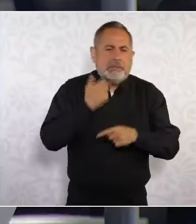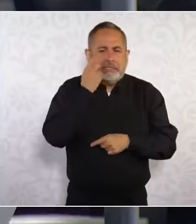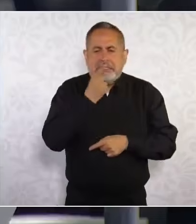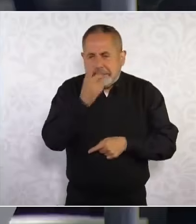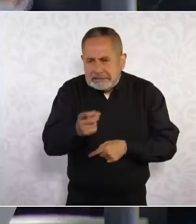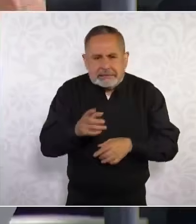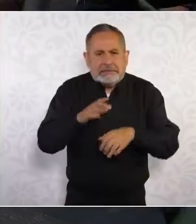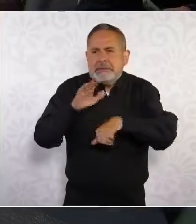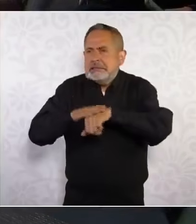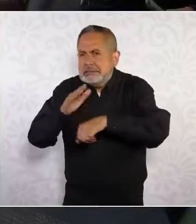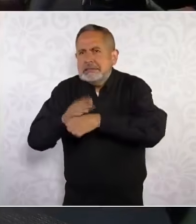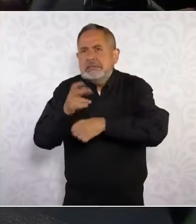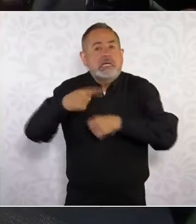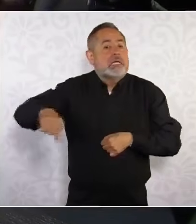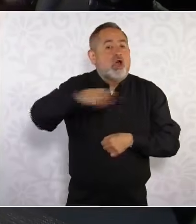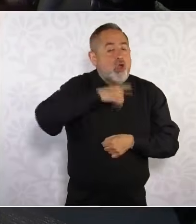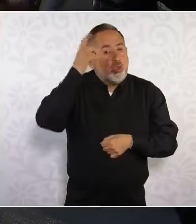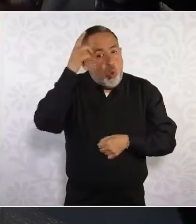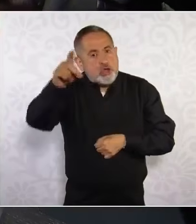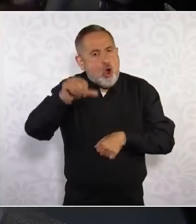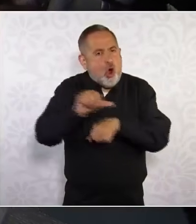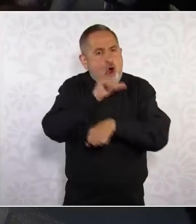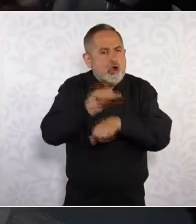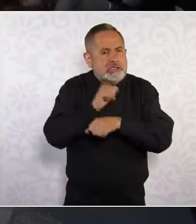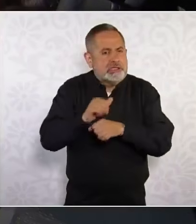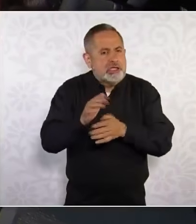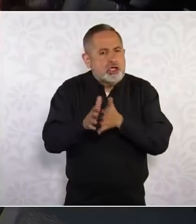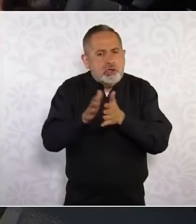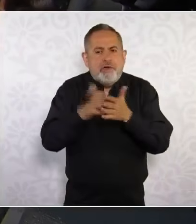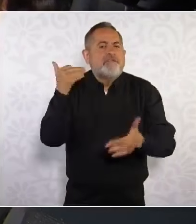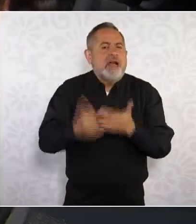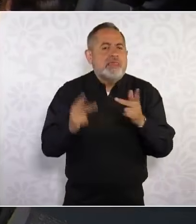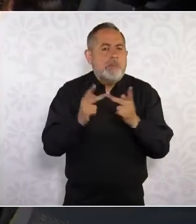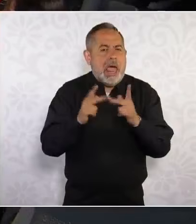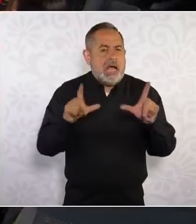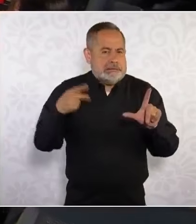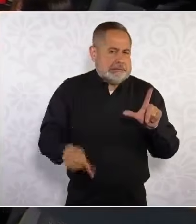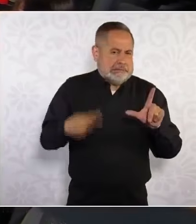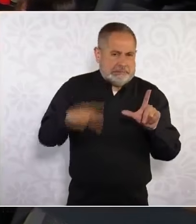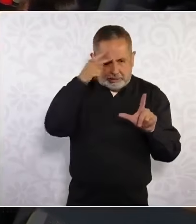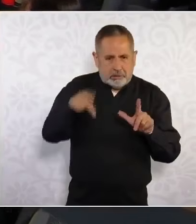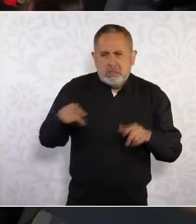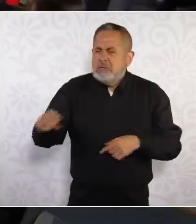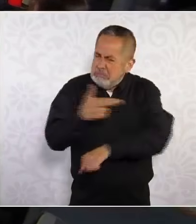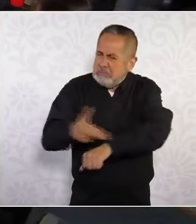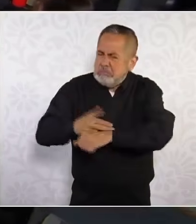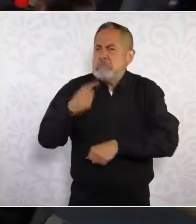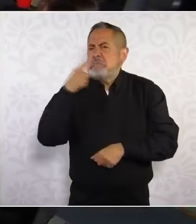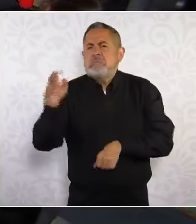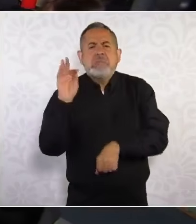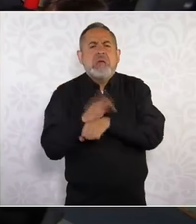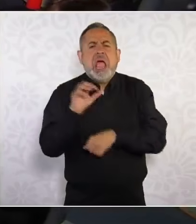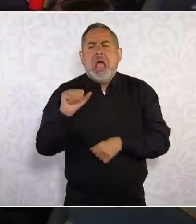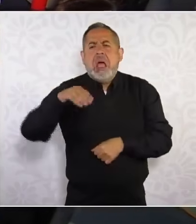invitar a las personas dueñas de estos vehículos a tramitar amparos, incluso son amparos o el